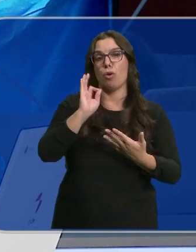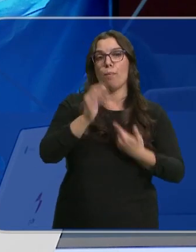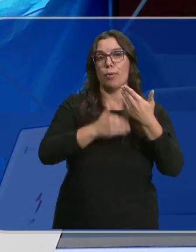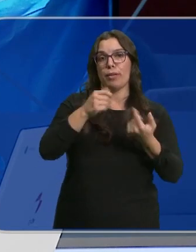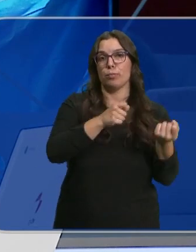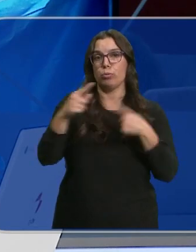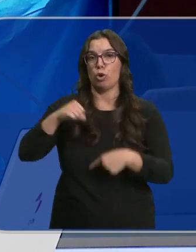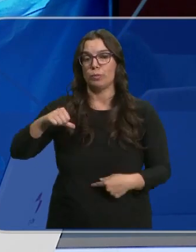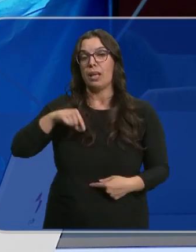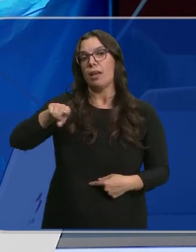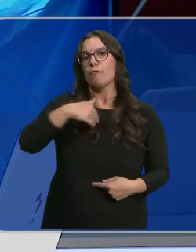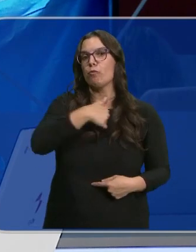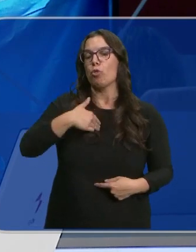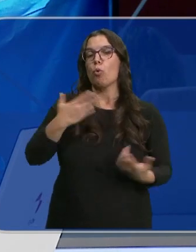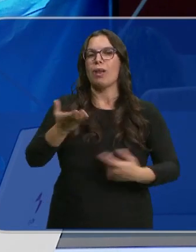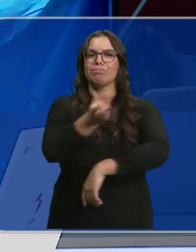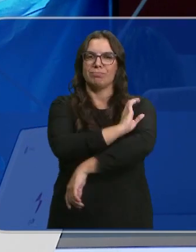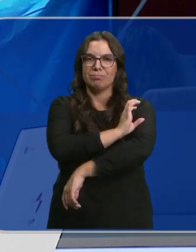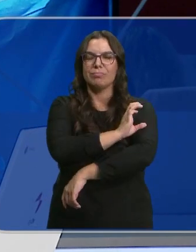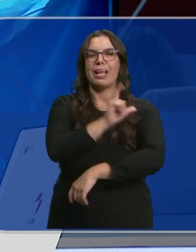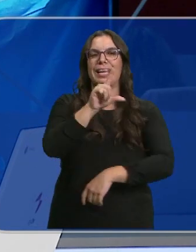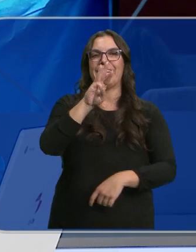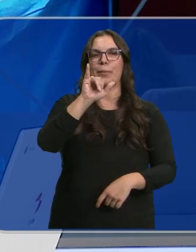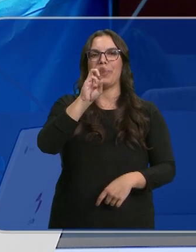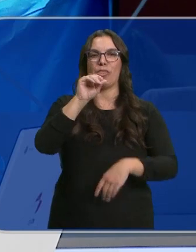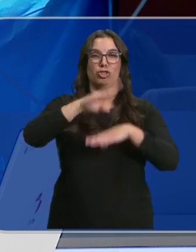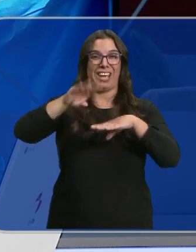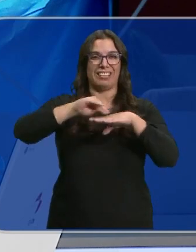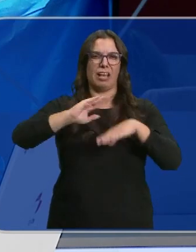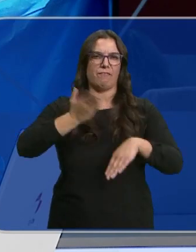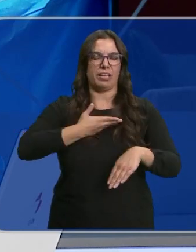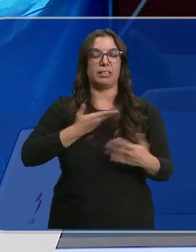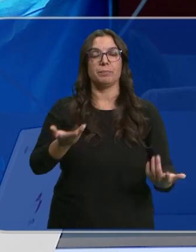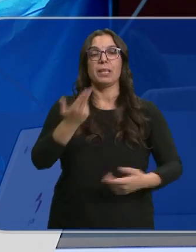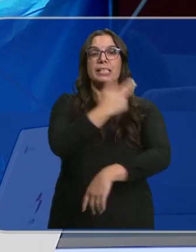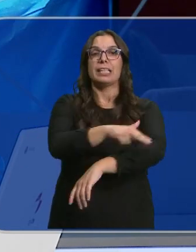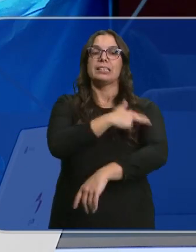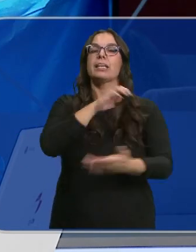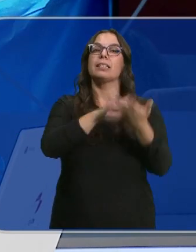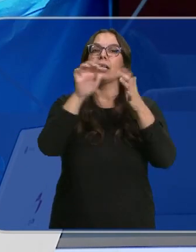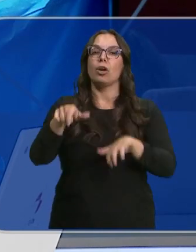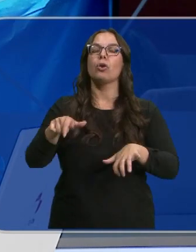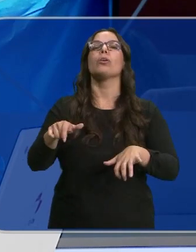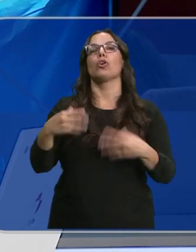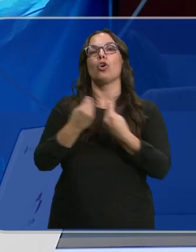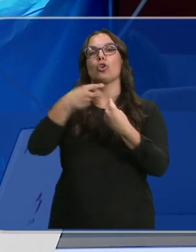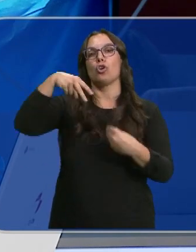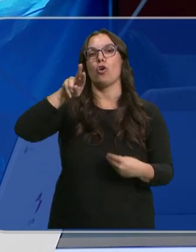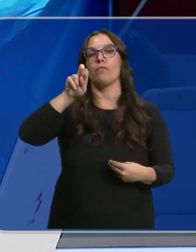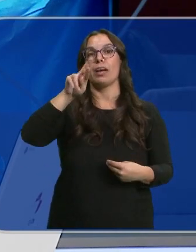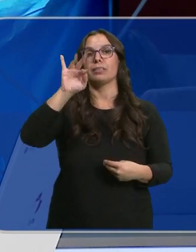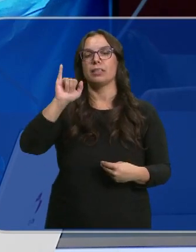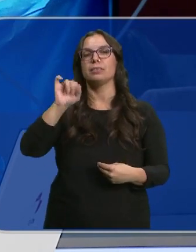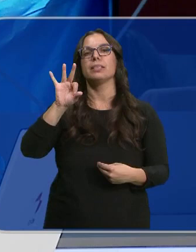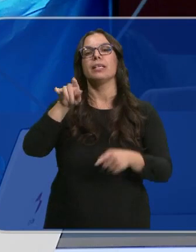hospitalización, tiene un papel principal el colesterol y los lípidos. SACIL ha puesto en marcha, de la mano de Novartis, un sistema piloto en Salamanca que aplicará